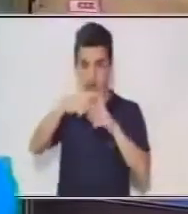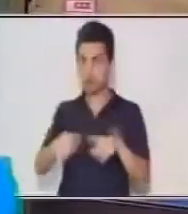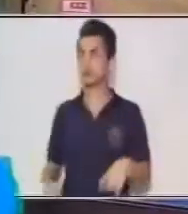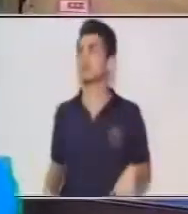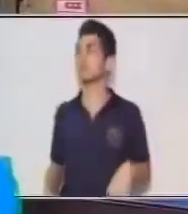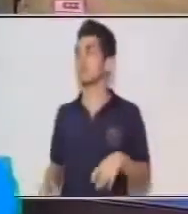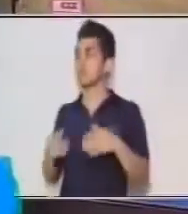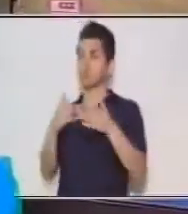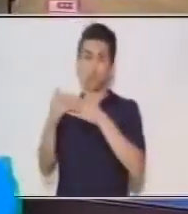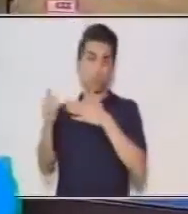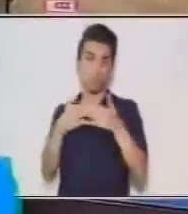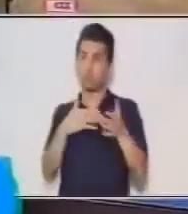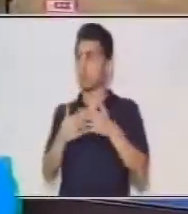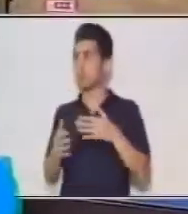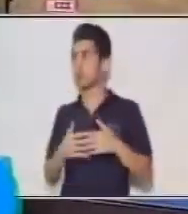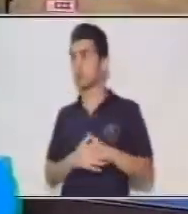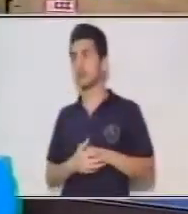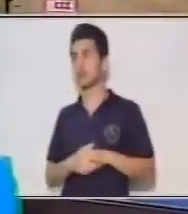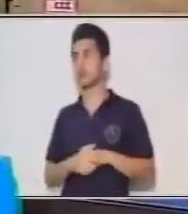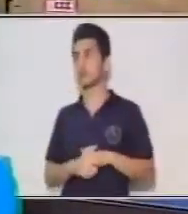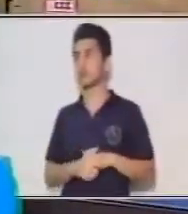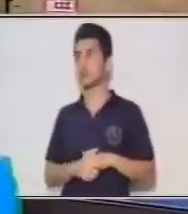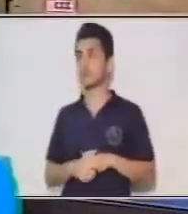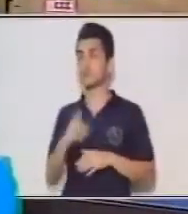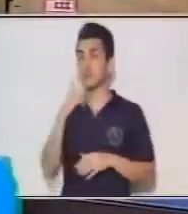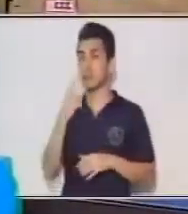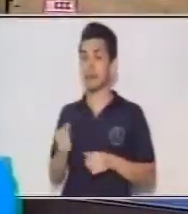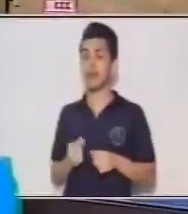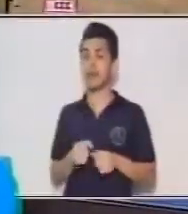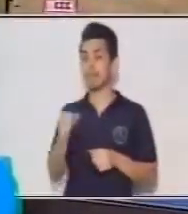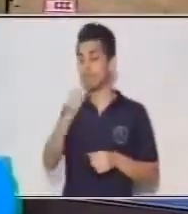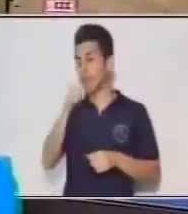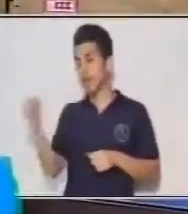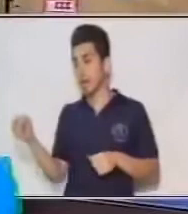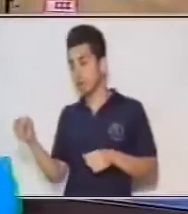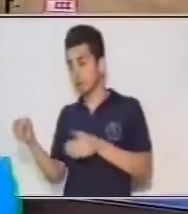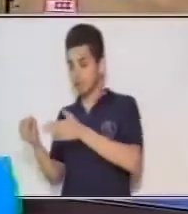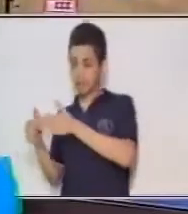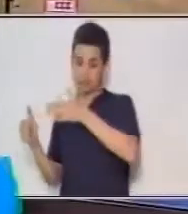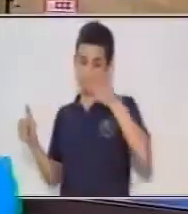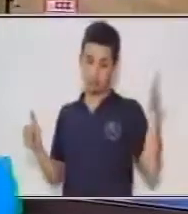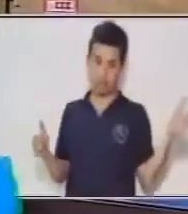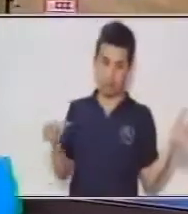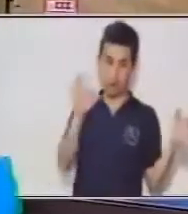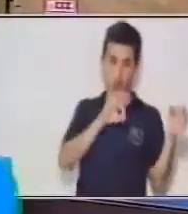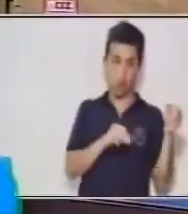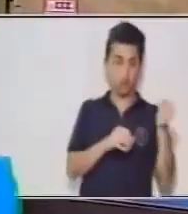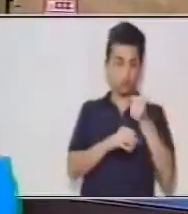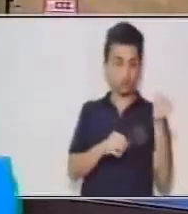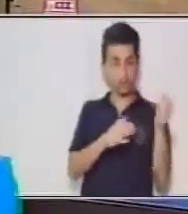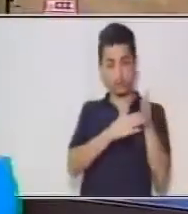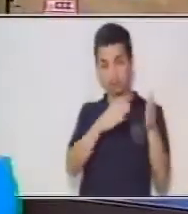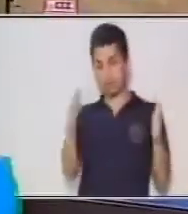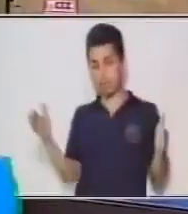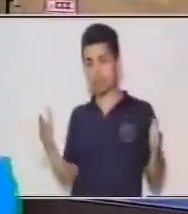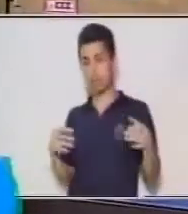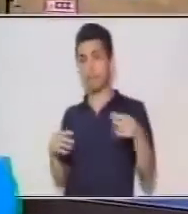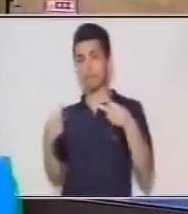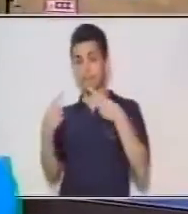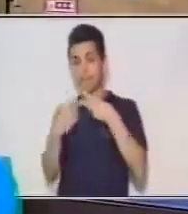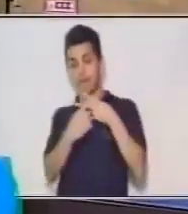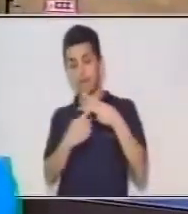no importando si de derecha a izquierda o de izquierda a derecha es mayor o